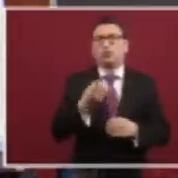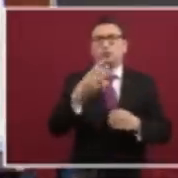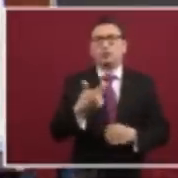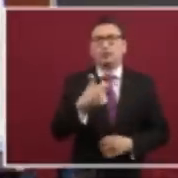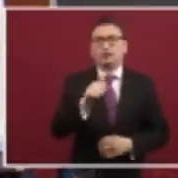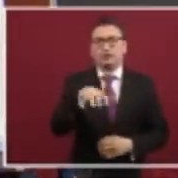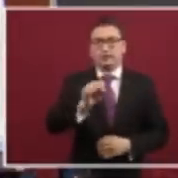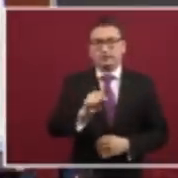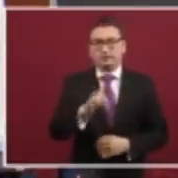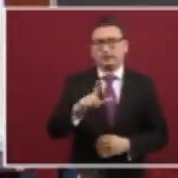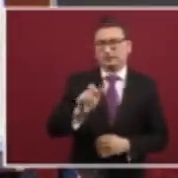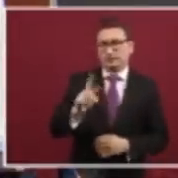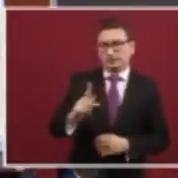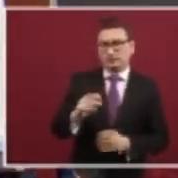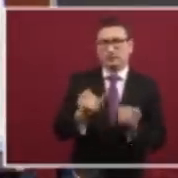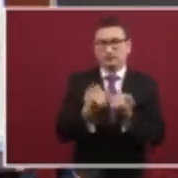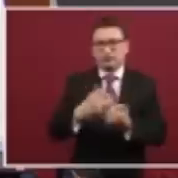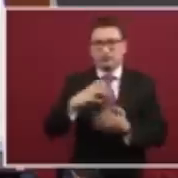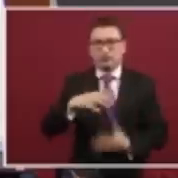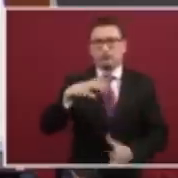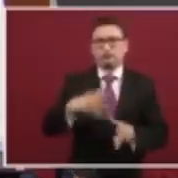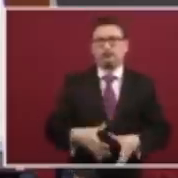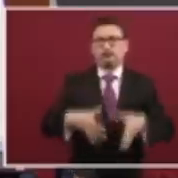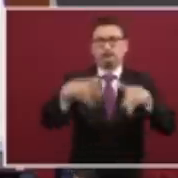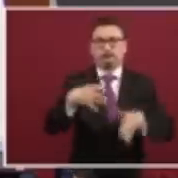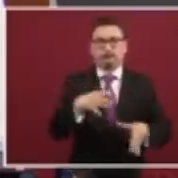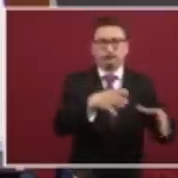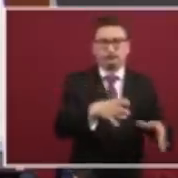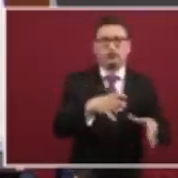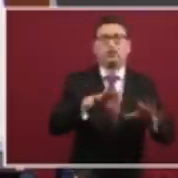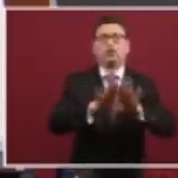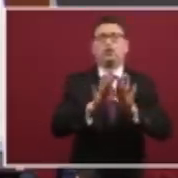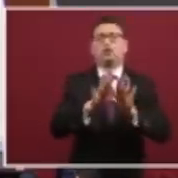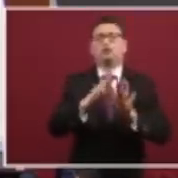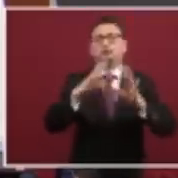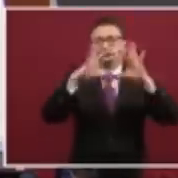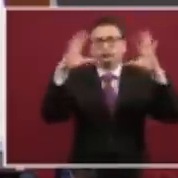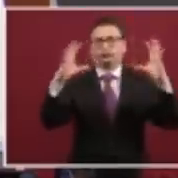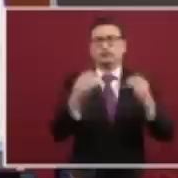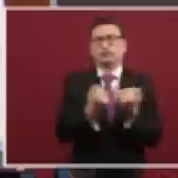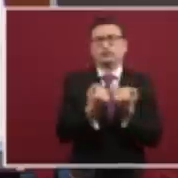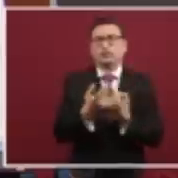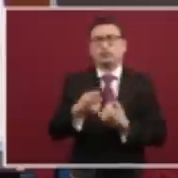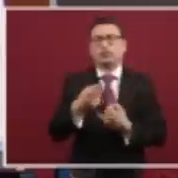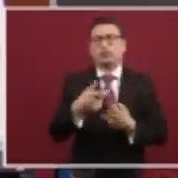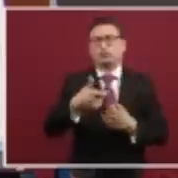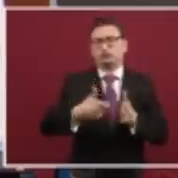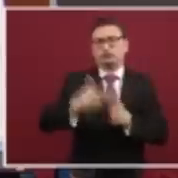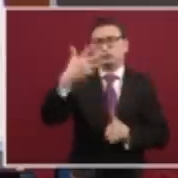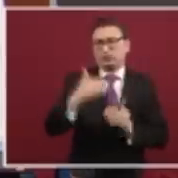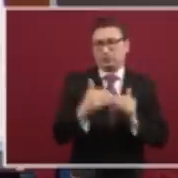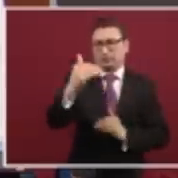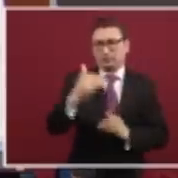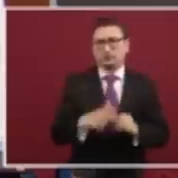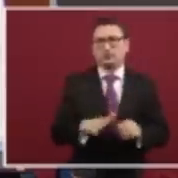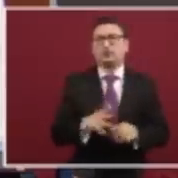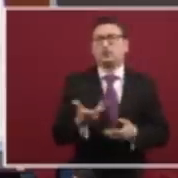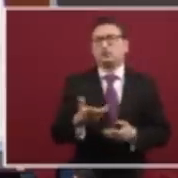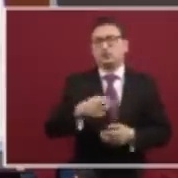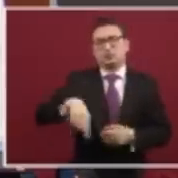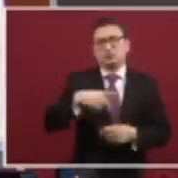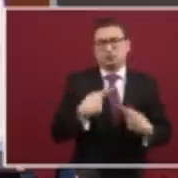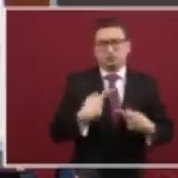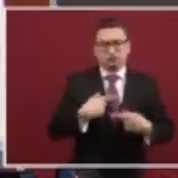LP. Primeramente en tanques estacionarios, representativo del precio más alto como un referente para el